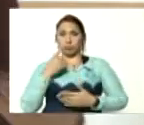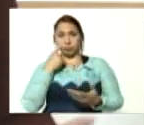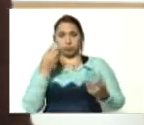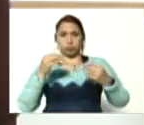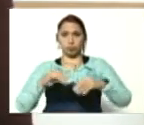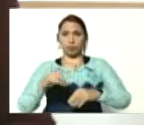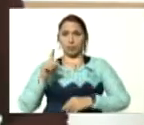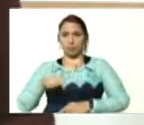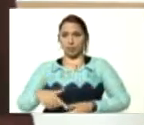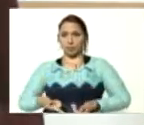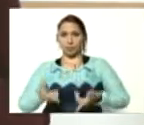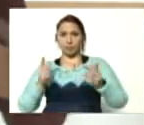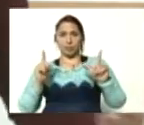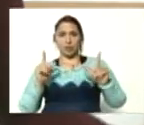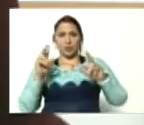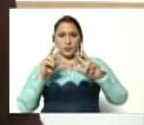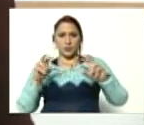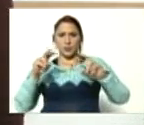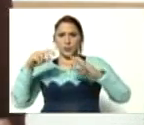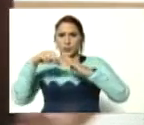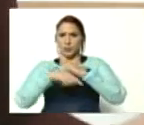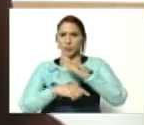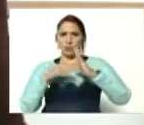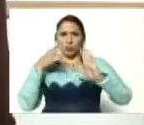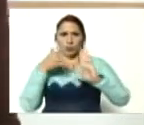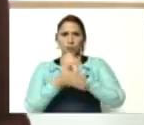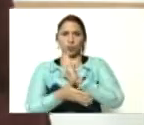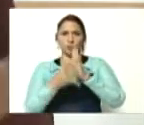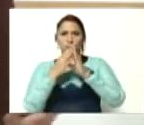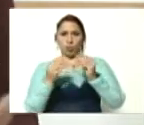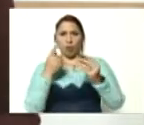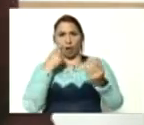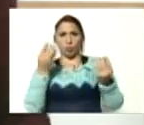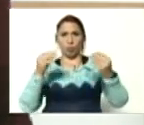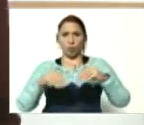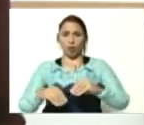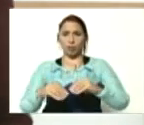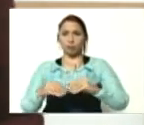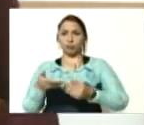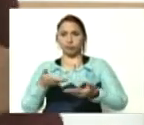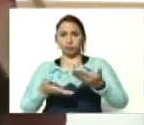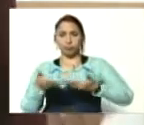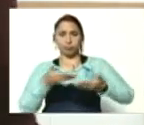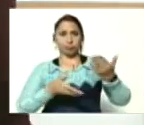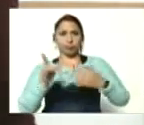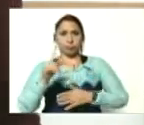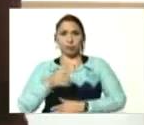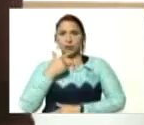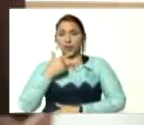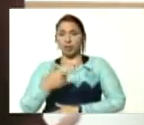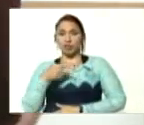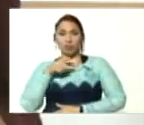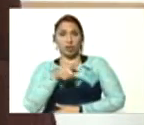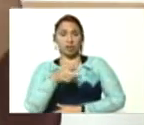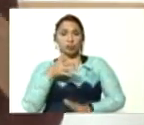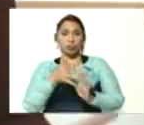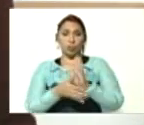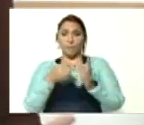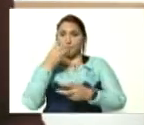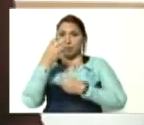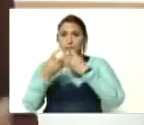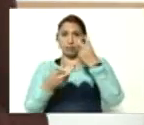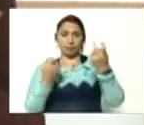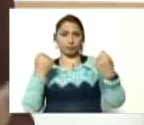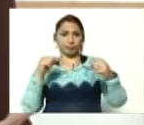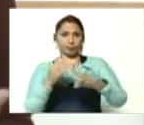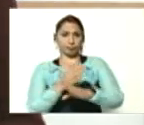ha permitido realizar una revisión exhaustiva de todo lo que tiene que ver con los convenios de cooperación y también ha dicho que se trata de una visita preparatoria para